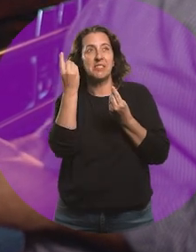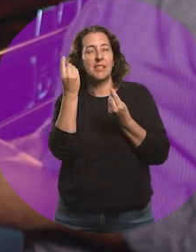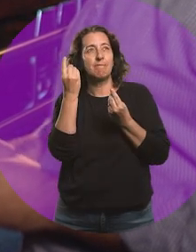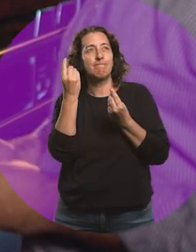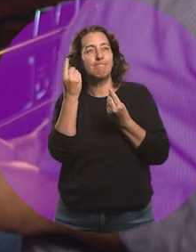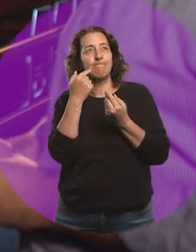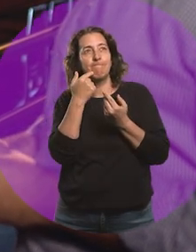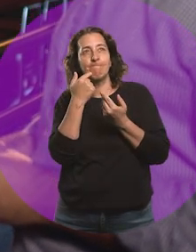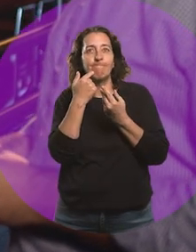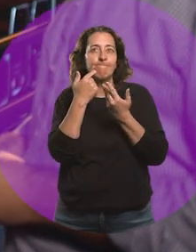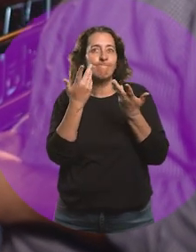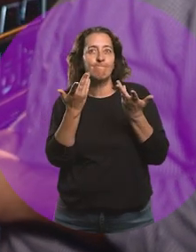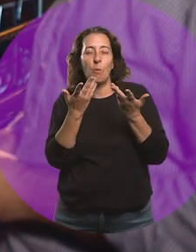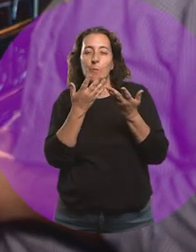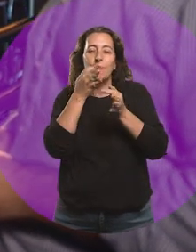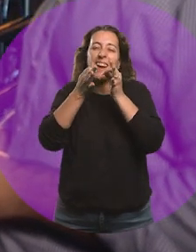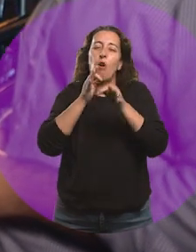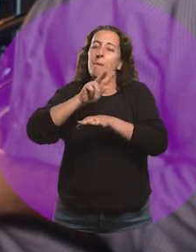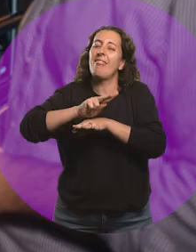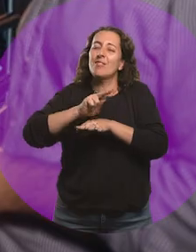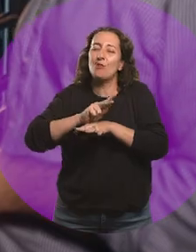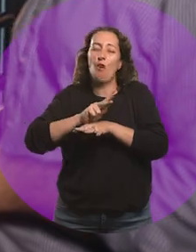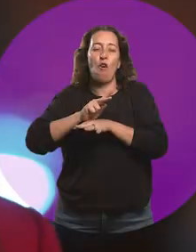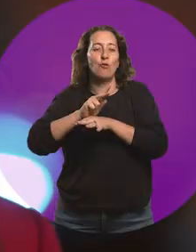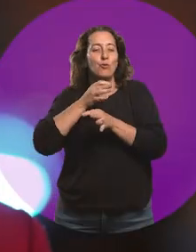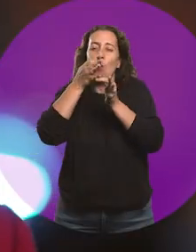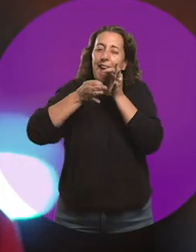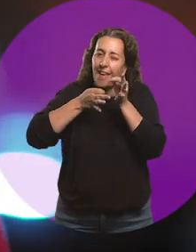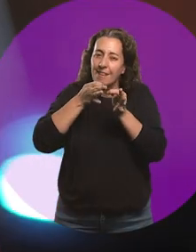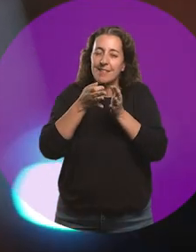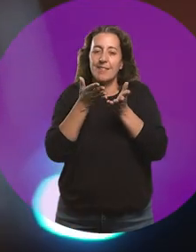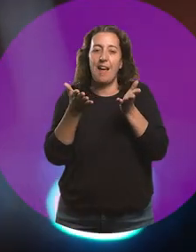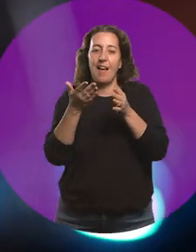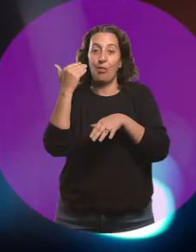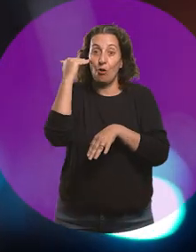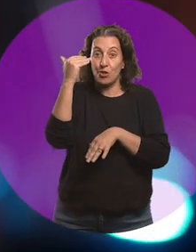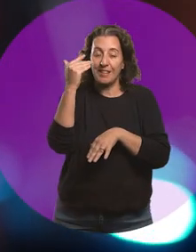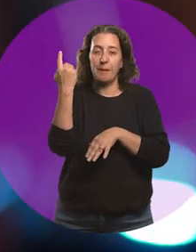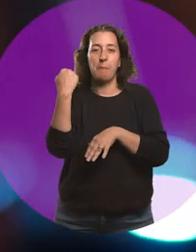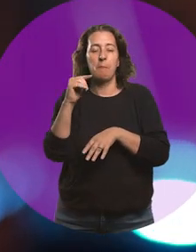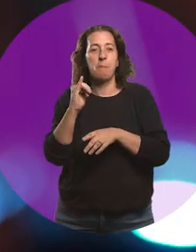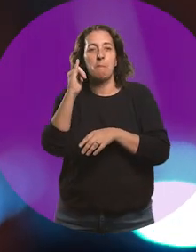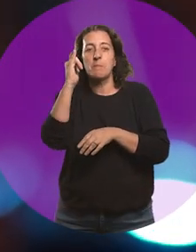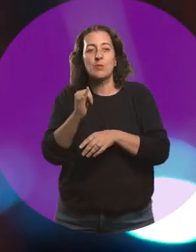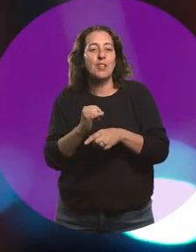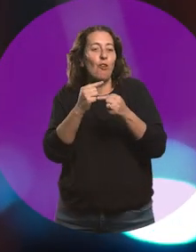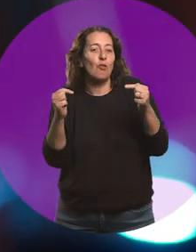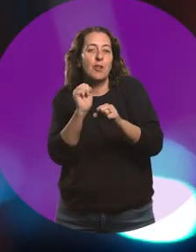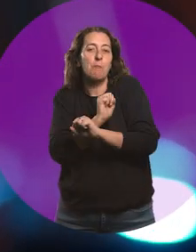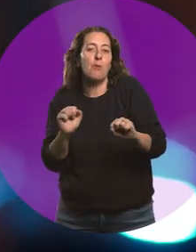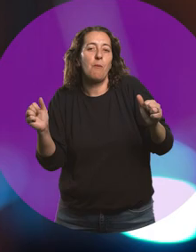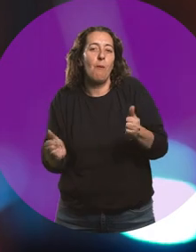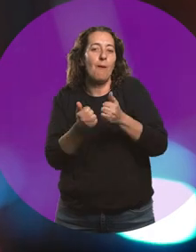no sé si recomendación, sugerencia a los docentes, si me lo pongo en primera persona. Pero sí como, bueno, qué cosas podemos hacer también